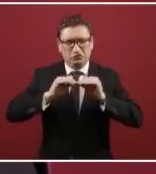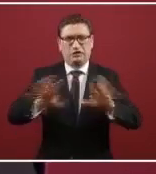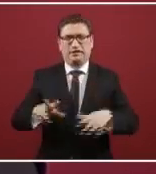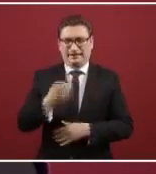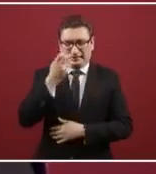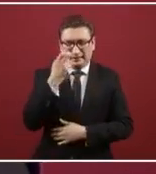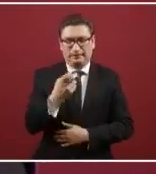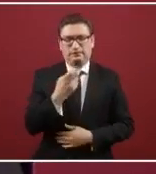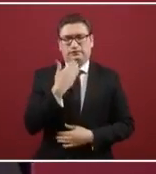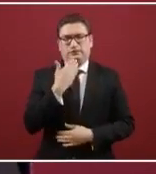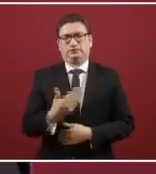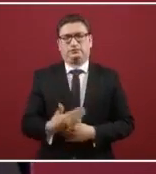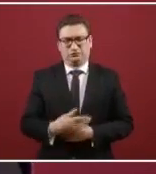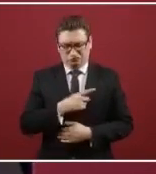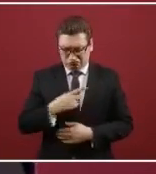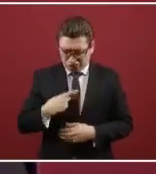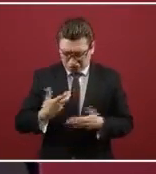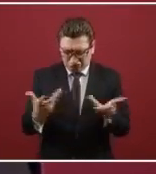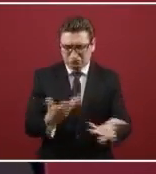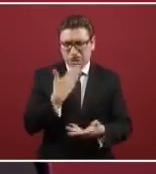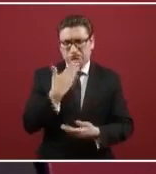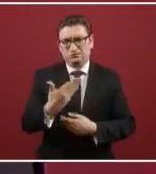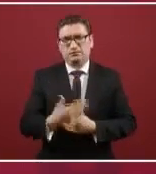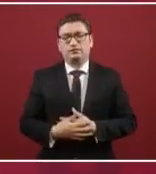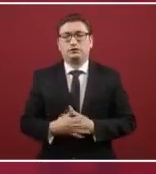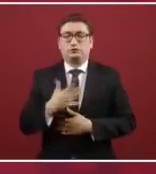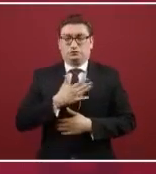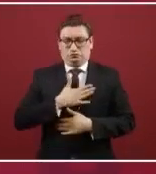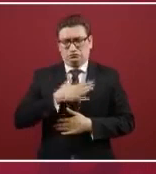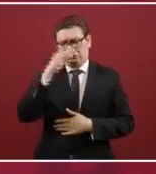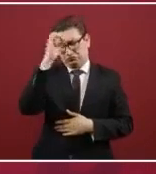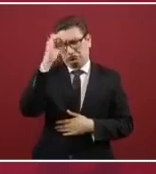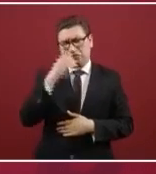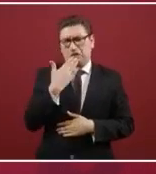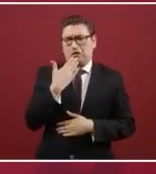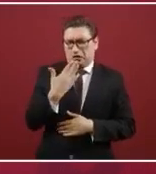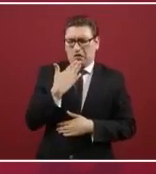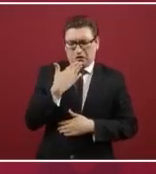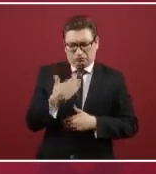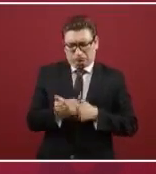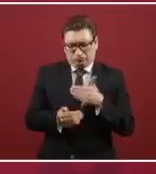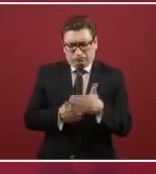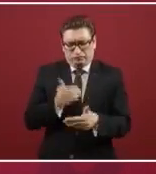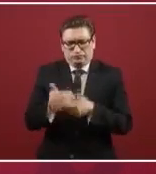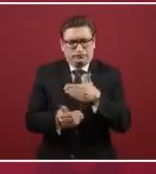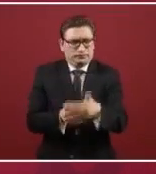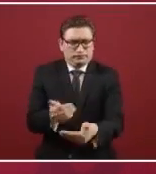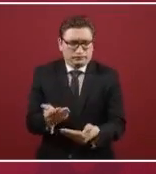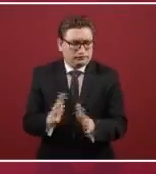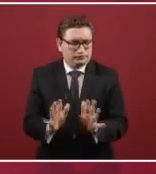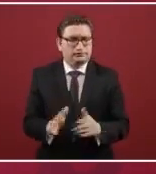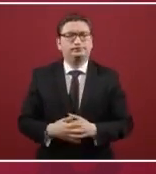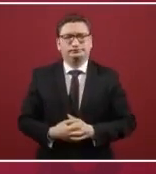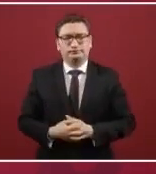Así se debe de actuar. Entonces, mi opinión es que qué bien que se avanzó en este